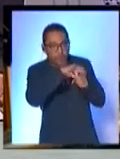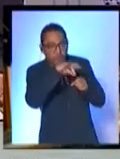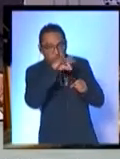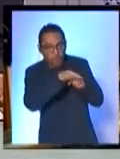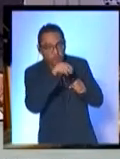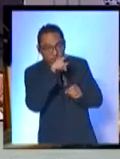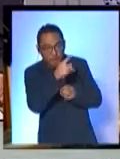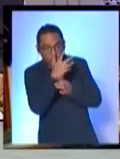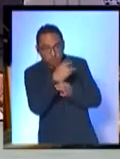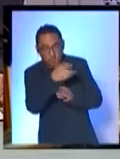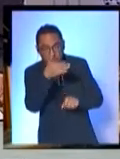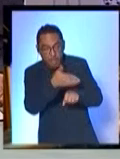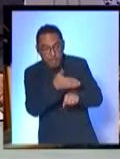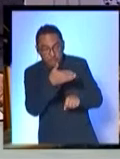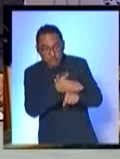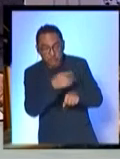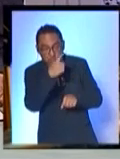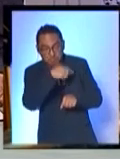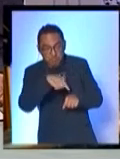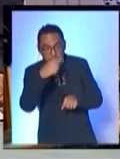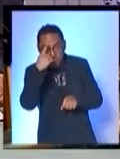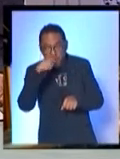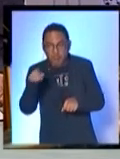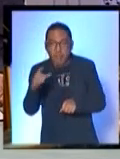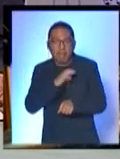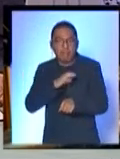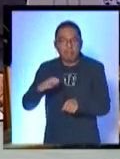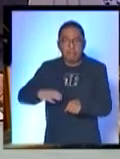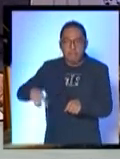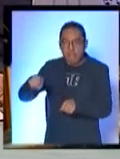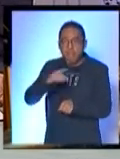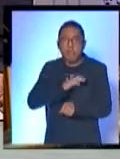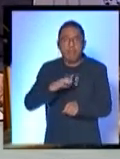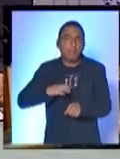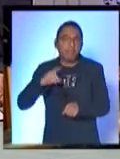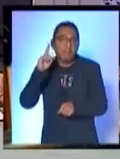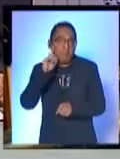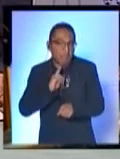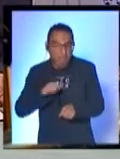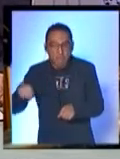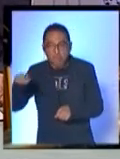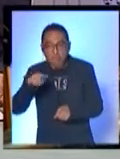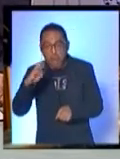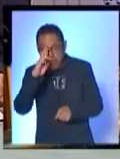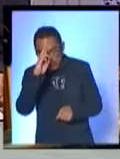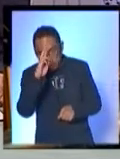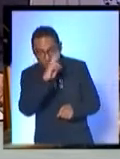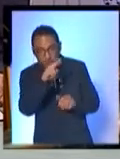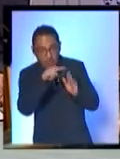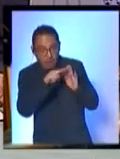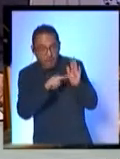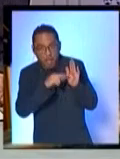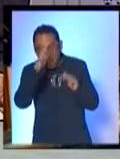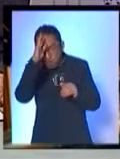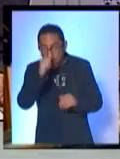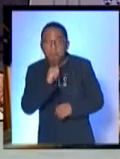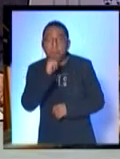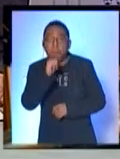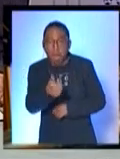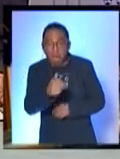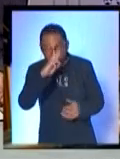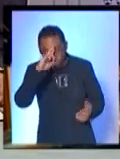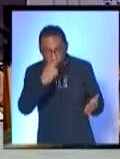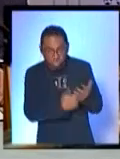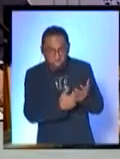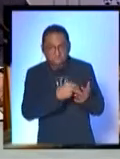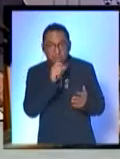encargados de imponer las sanciones a candidatos y candidatas que no estén respetando los acuerdos tomados en el seno de la mesa